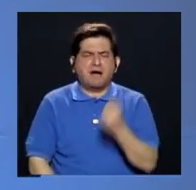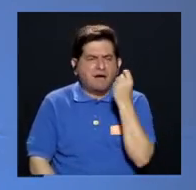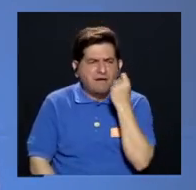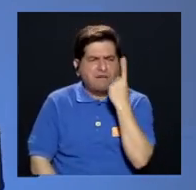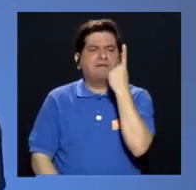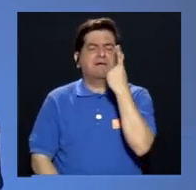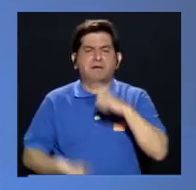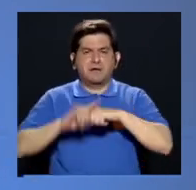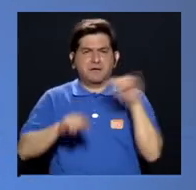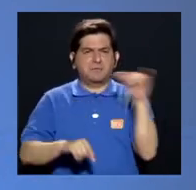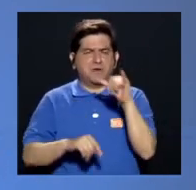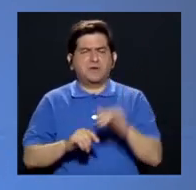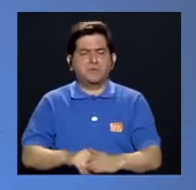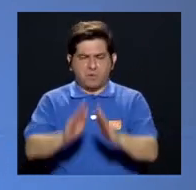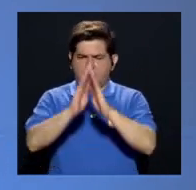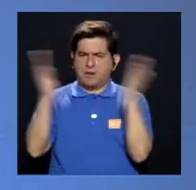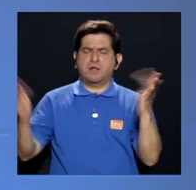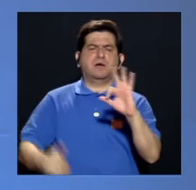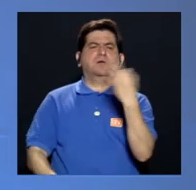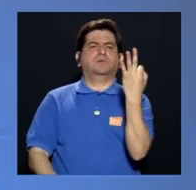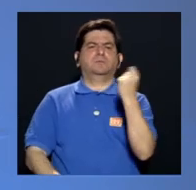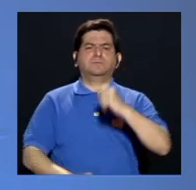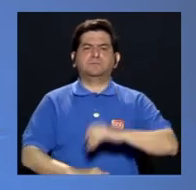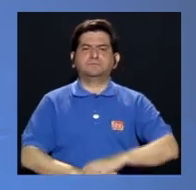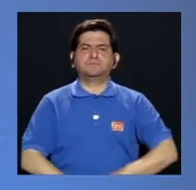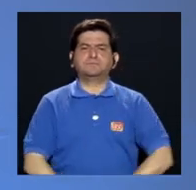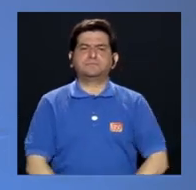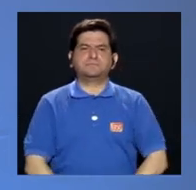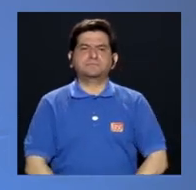pero también tan amplio.